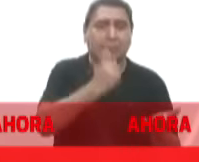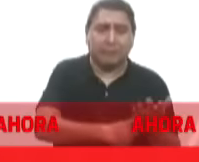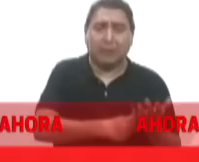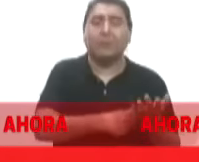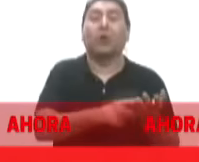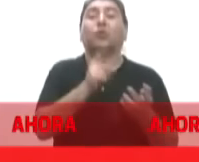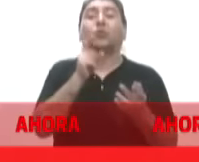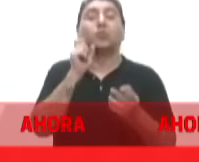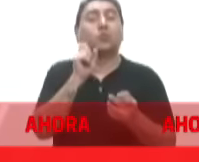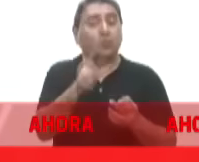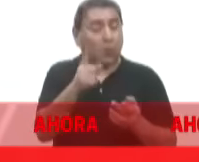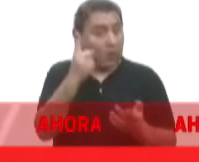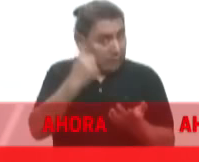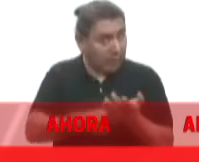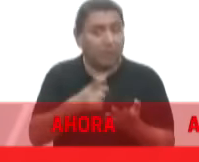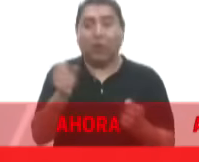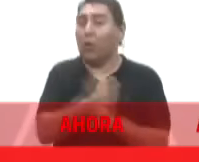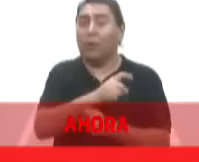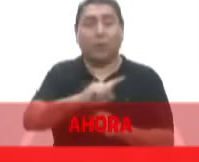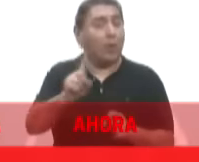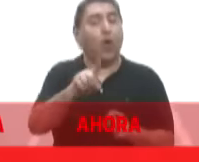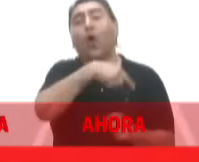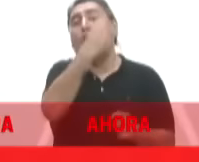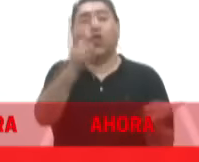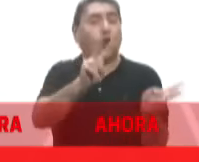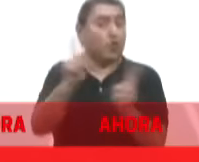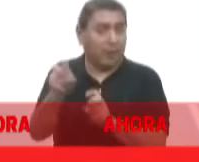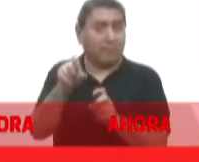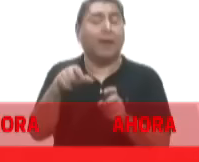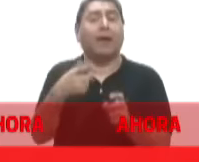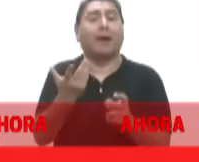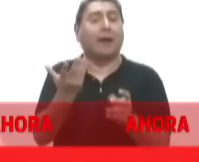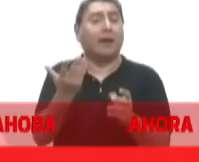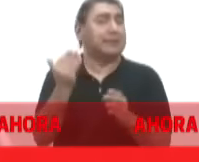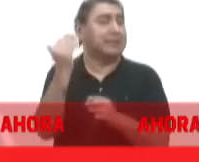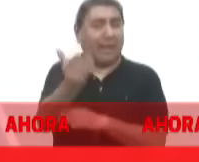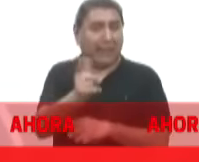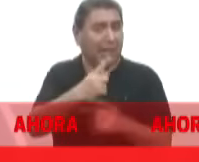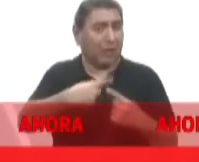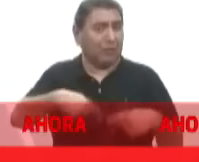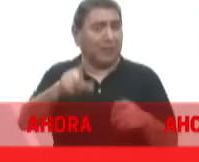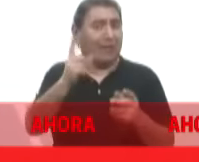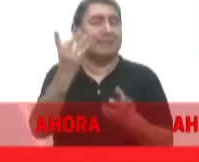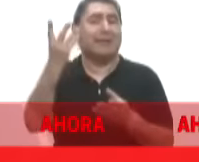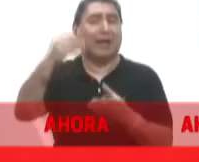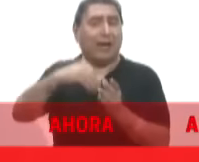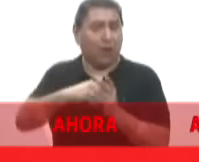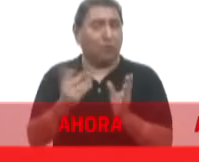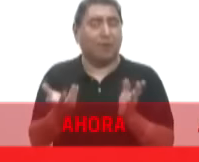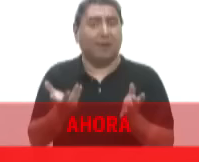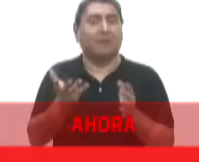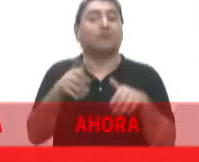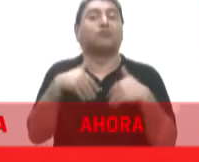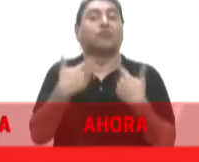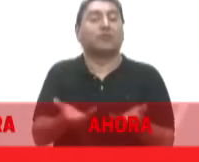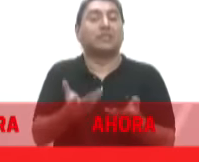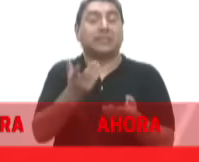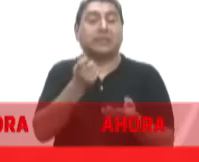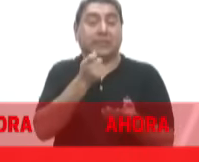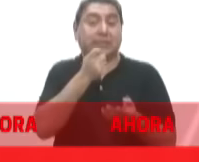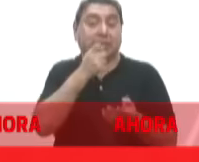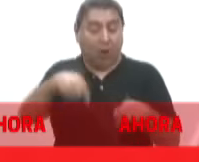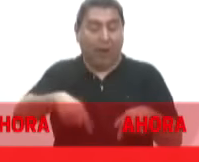que no fue aprobado, tiene otros temas que exceden al dictamen de mayoría que han sido incorporados. Entonces, si ahora le